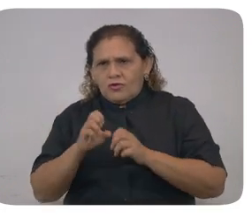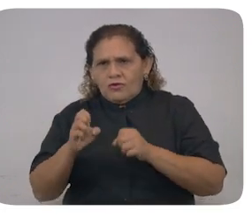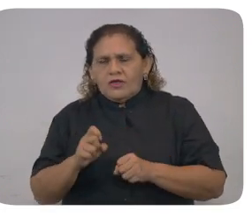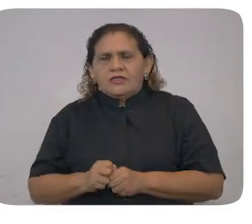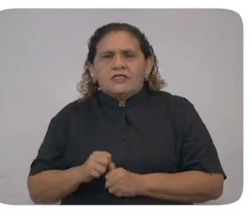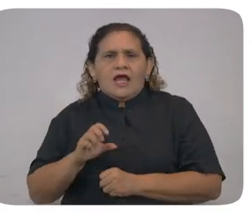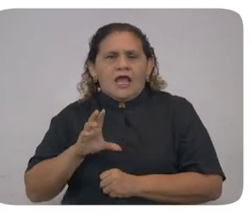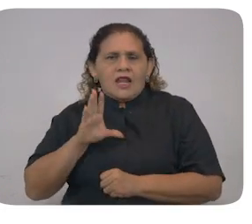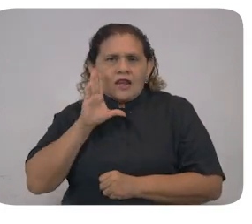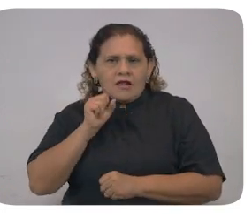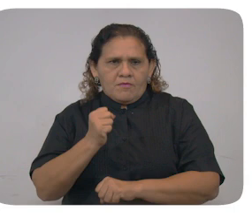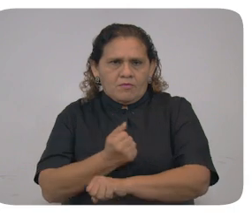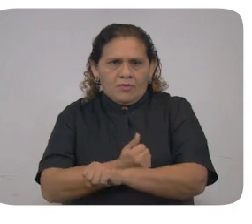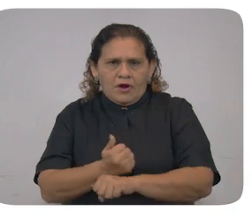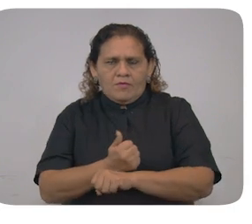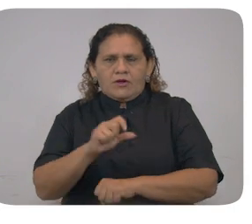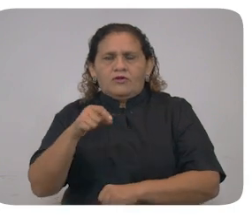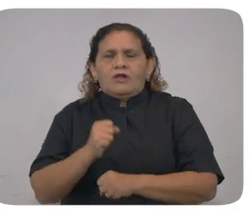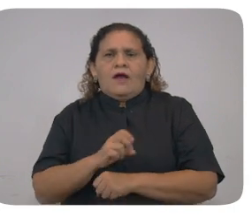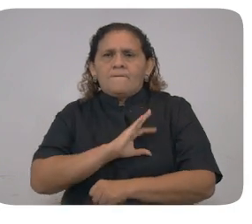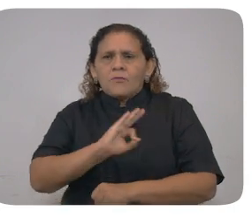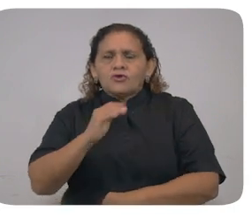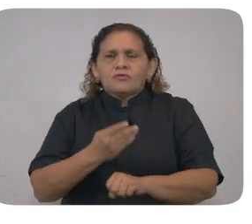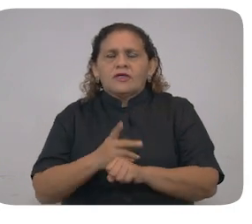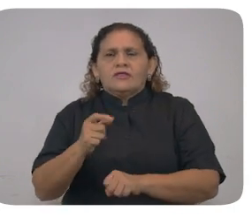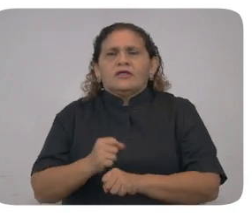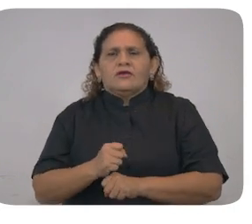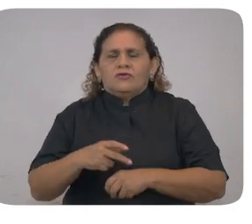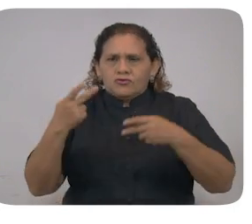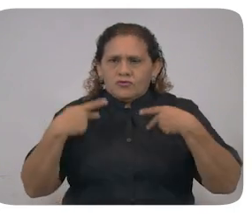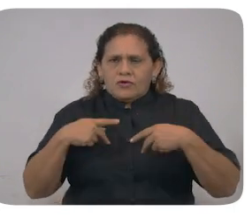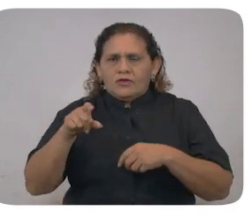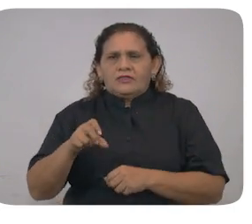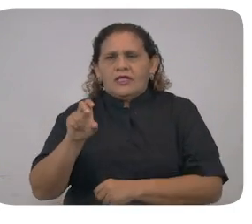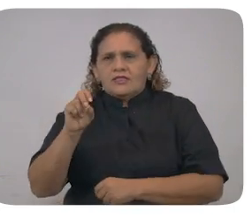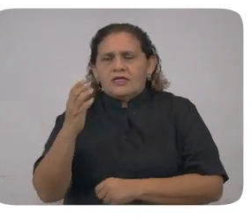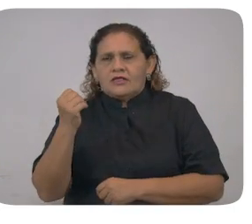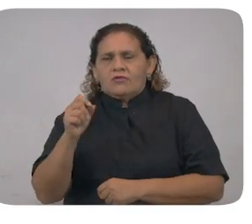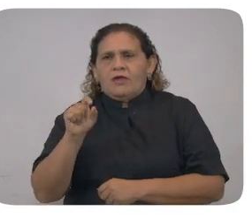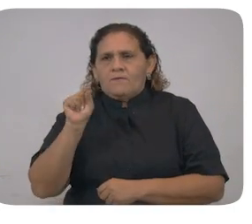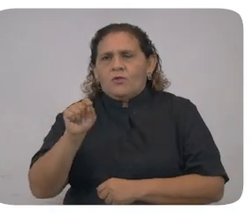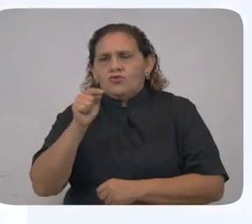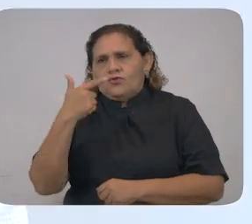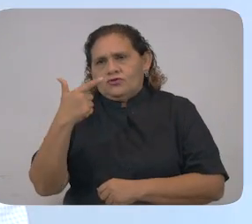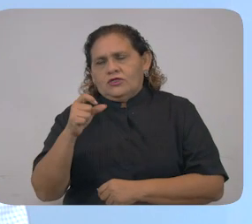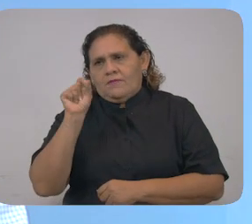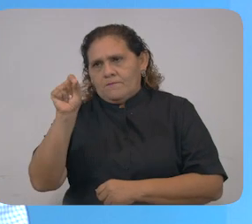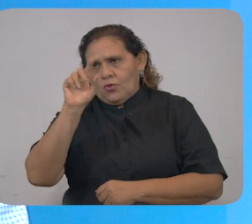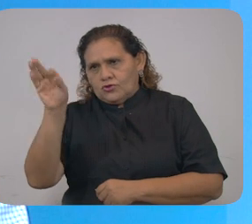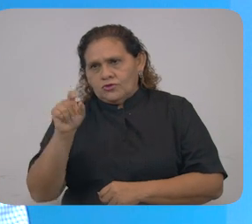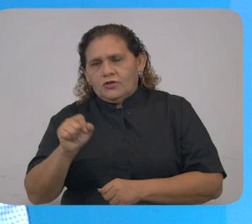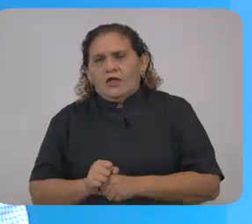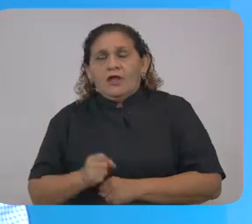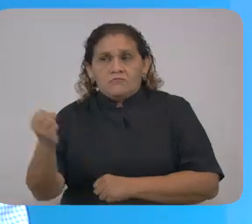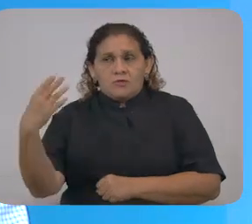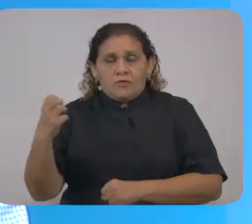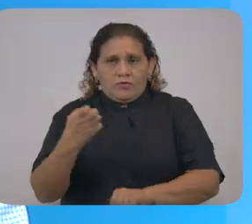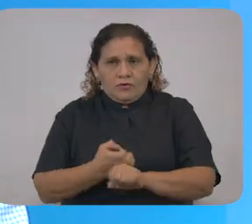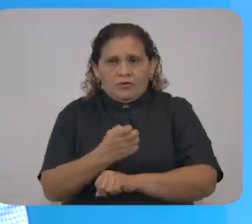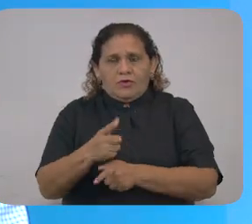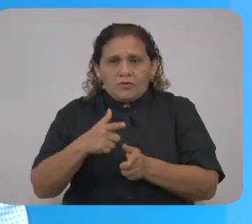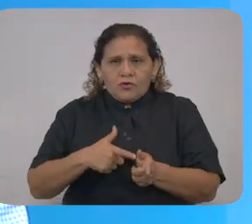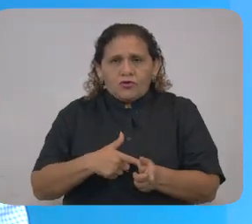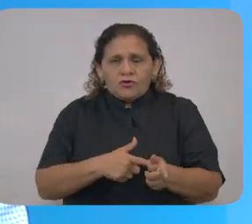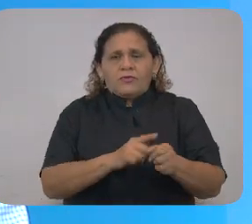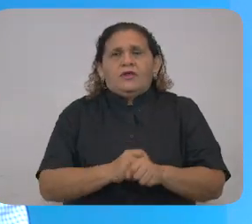en amarillo. La positividad de los casos es del 39.7%. El semáforo estatal